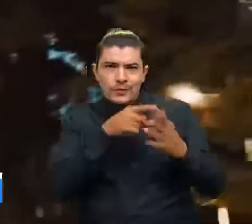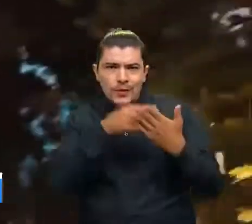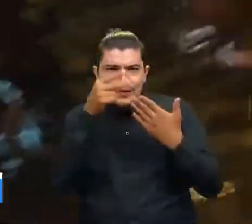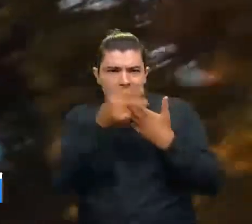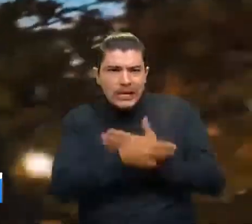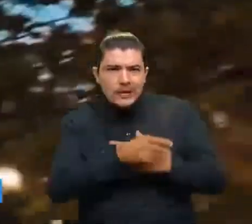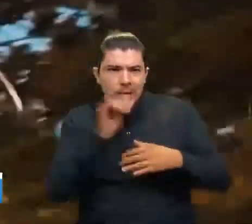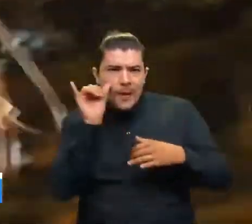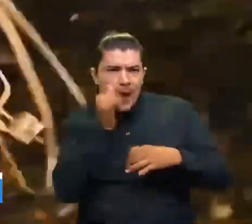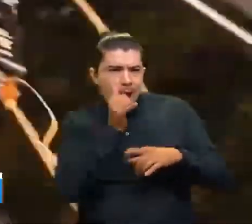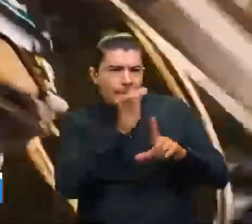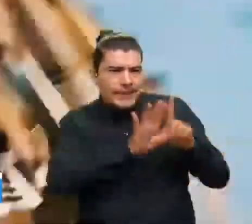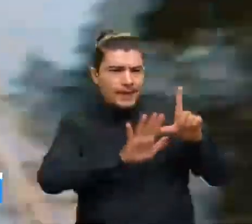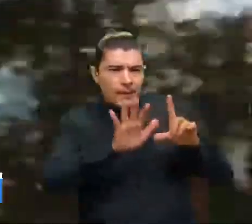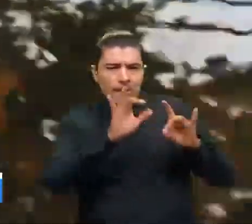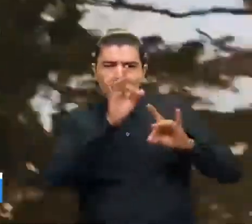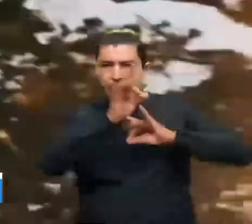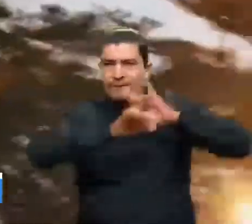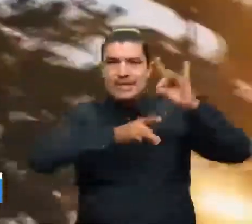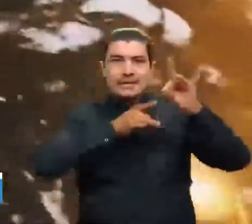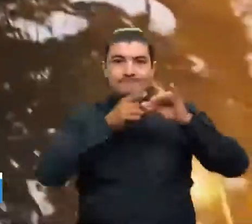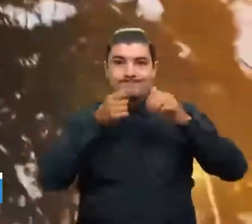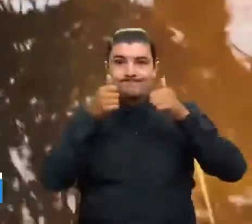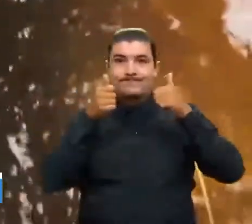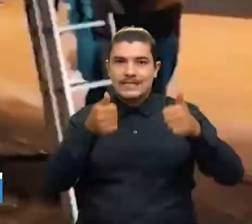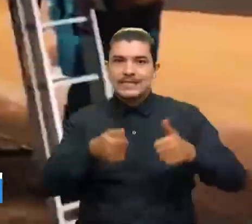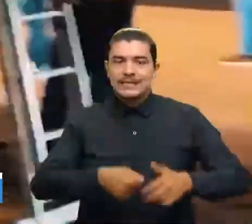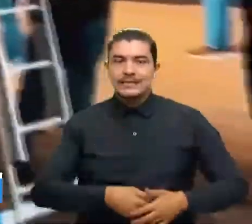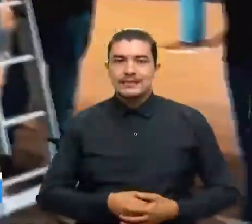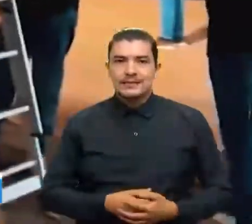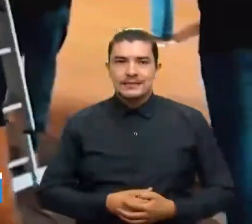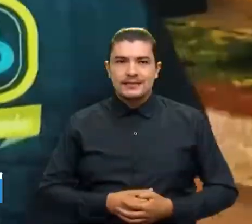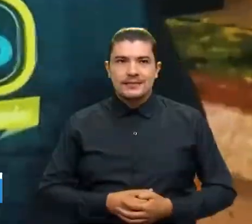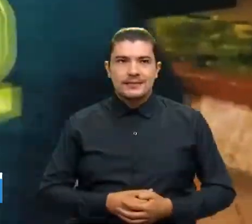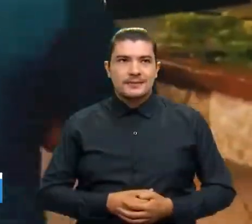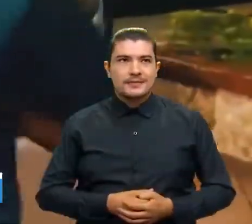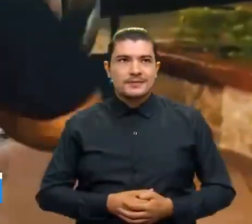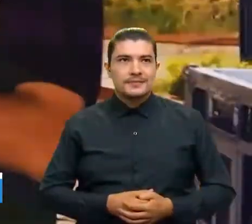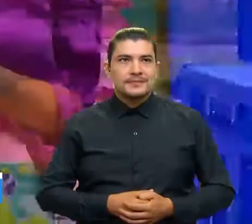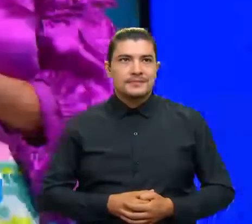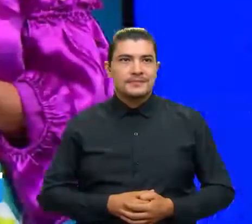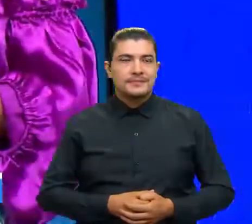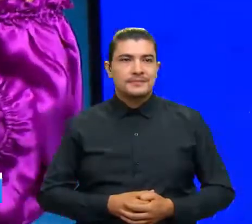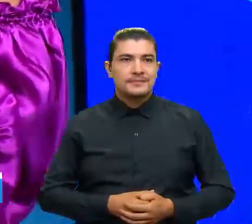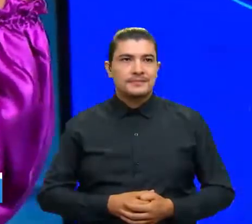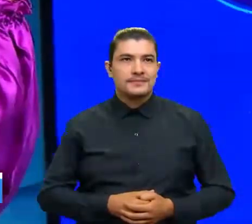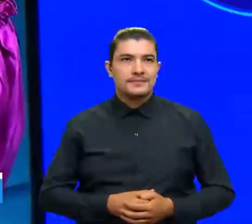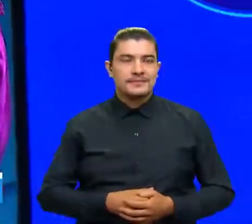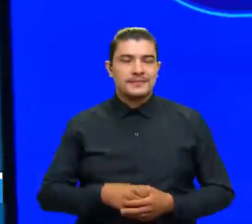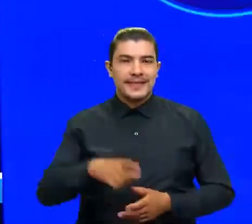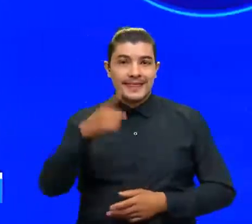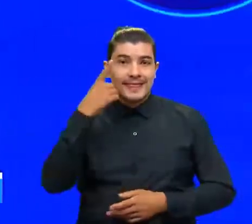que participan. Feliz día para todos.